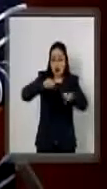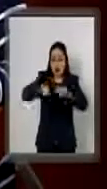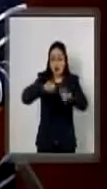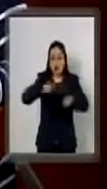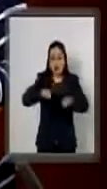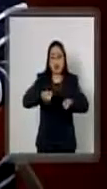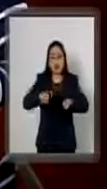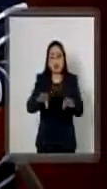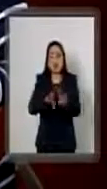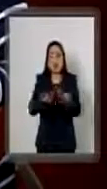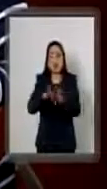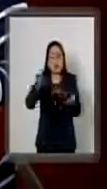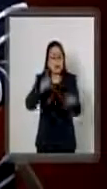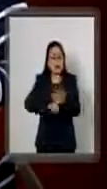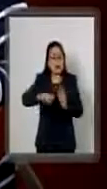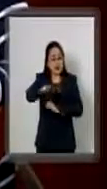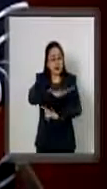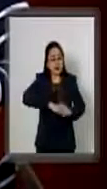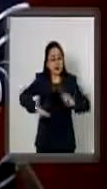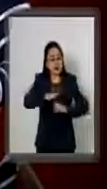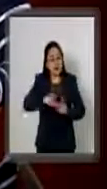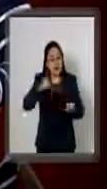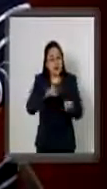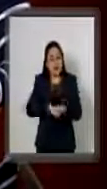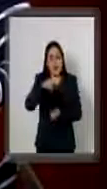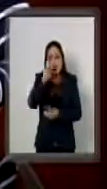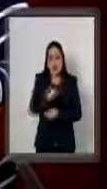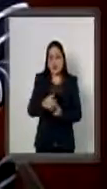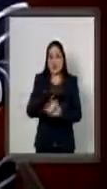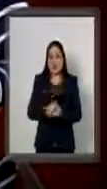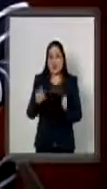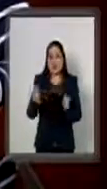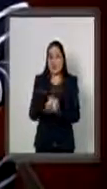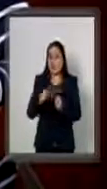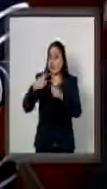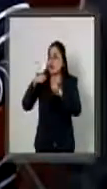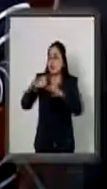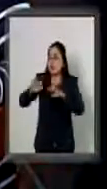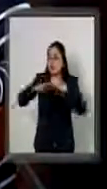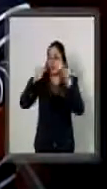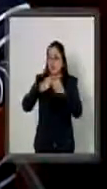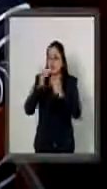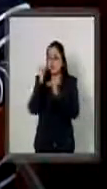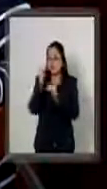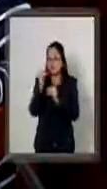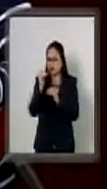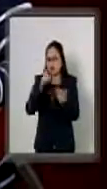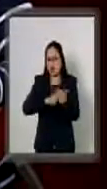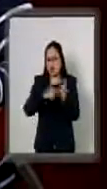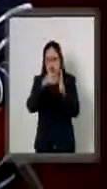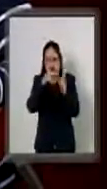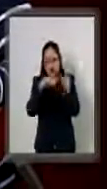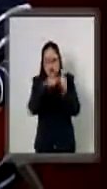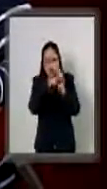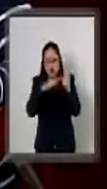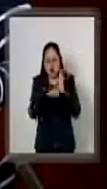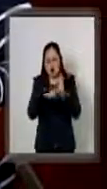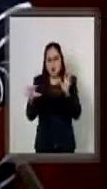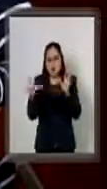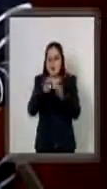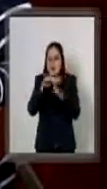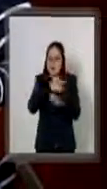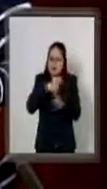violencia del Estado en formatos restrictivos, es decir, en normas que trazan un